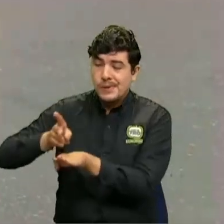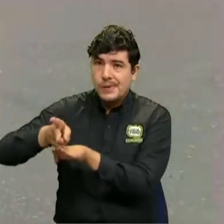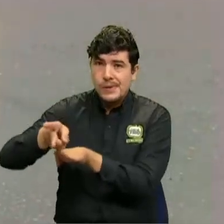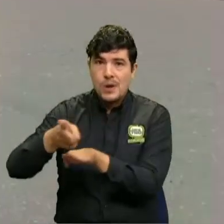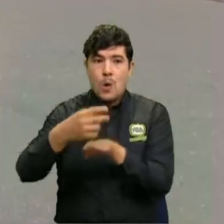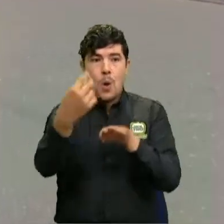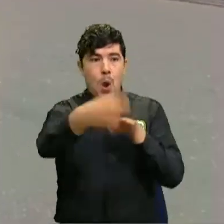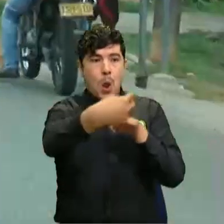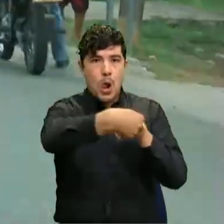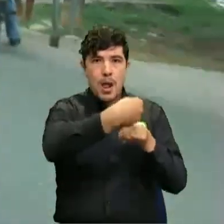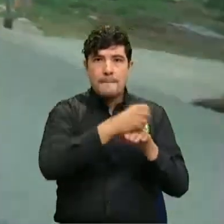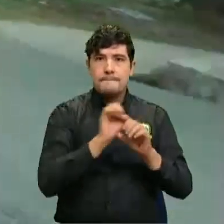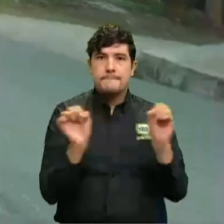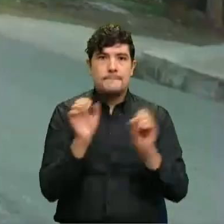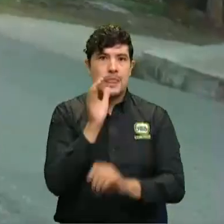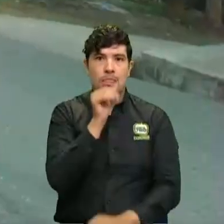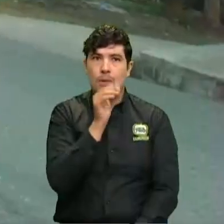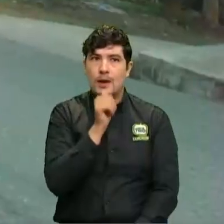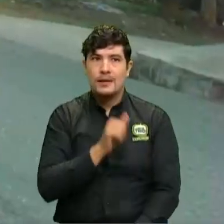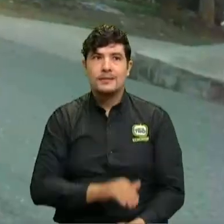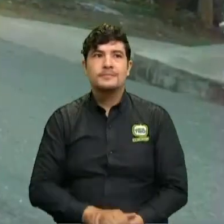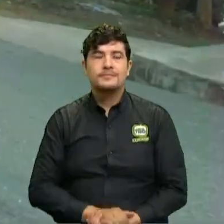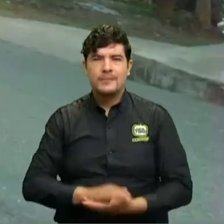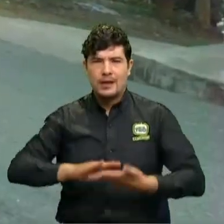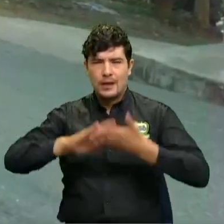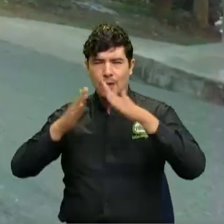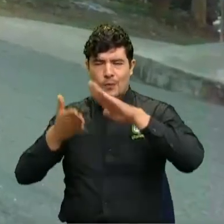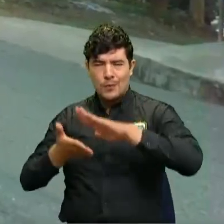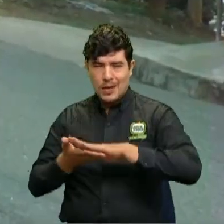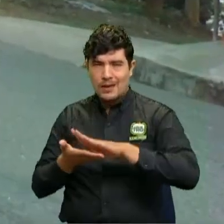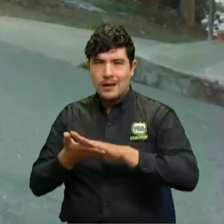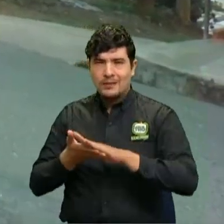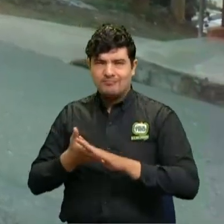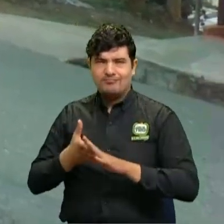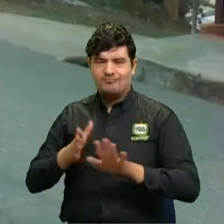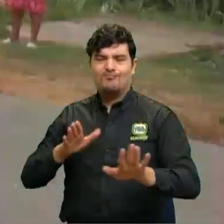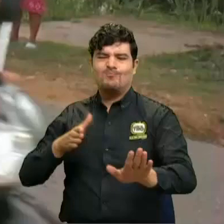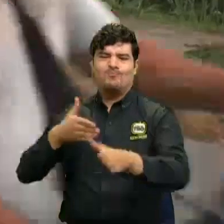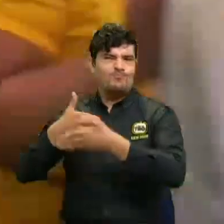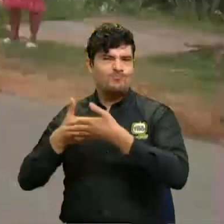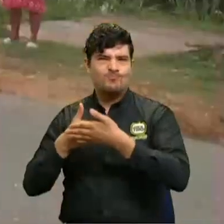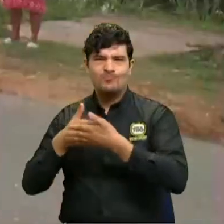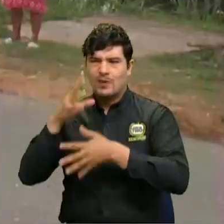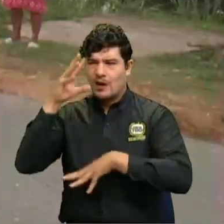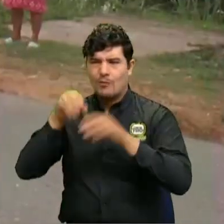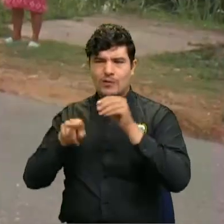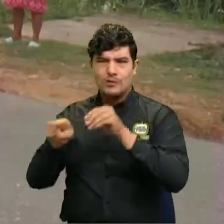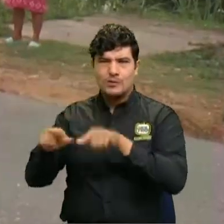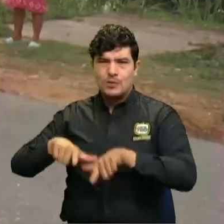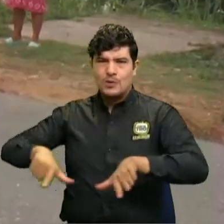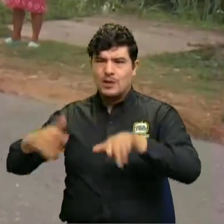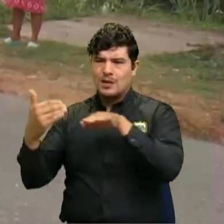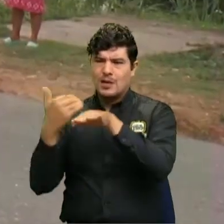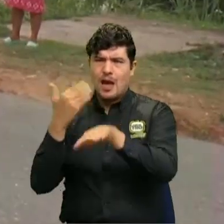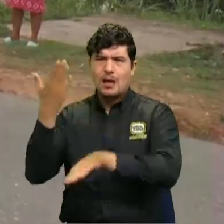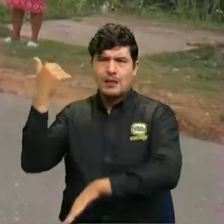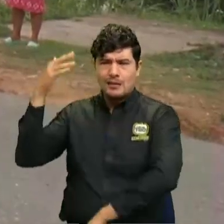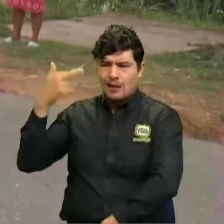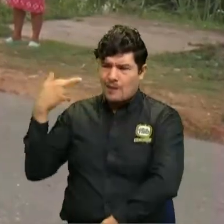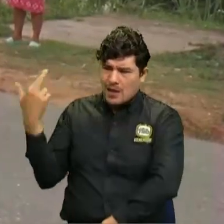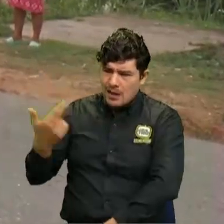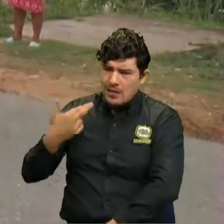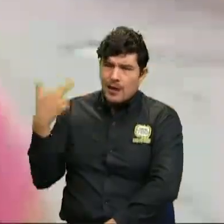accidentalidad. Un cierre temporal de vía realizaron los ciudadanos frente al estado de la vía, donde ya se han presentado